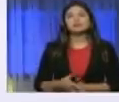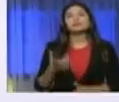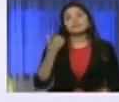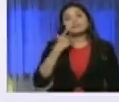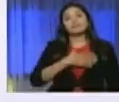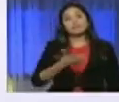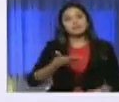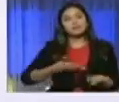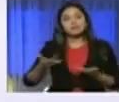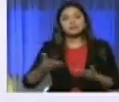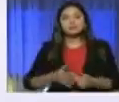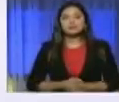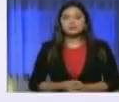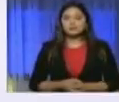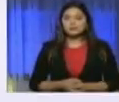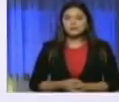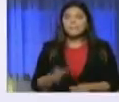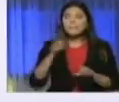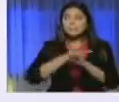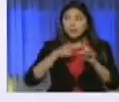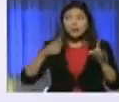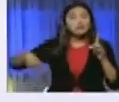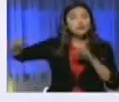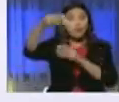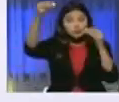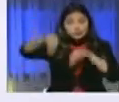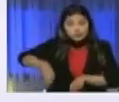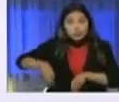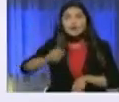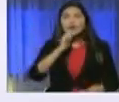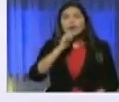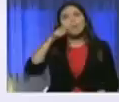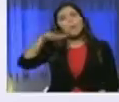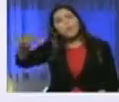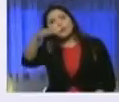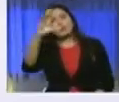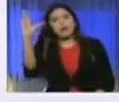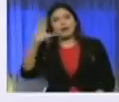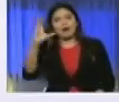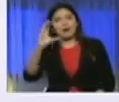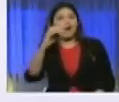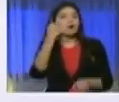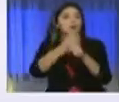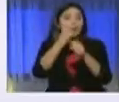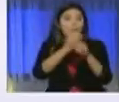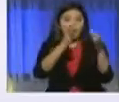ejemplo, pero consensuado con el pueblo de Caracas, con los trabajadores.